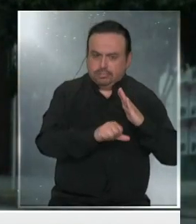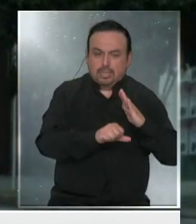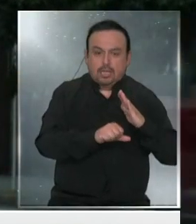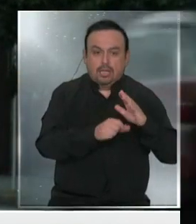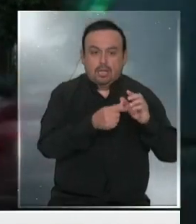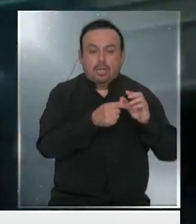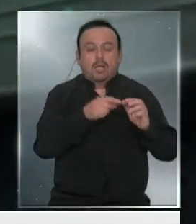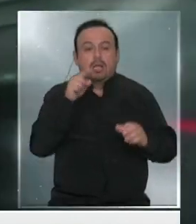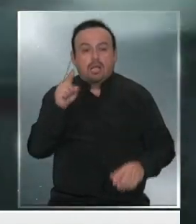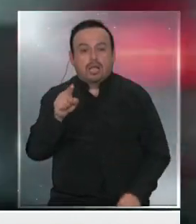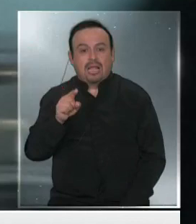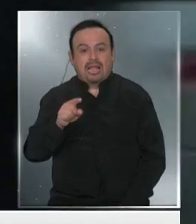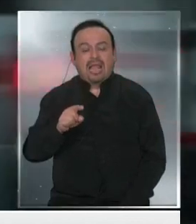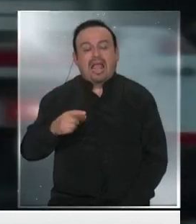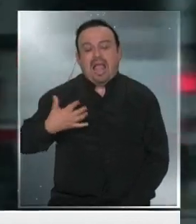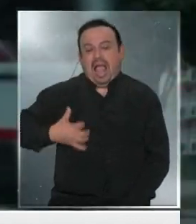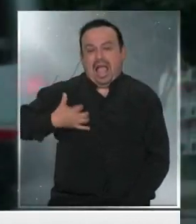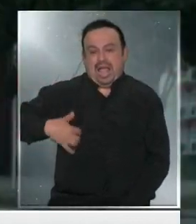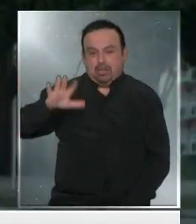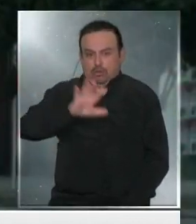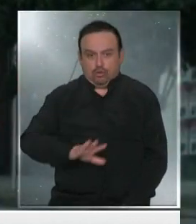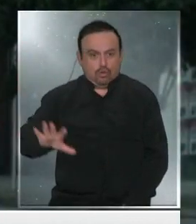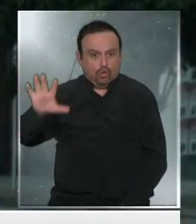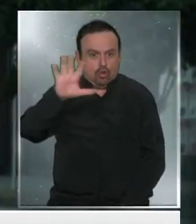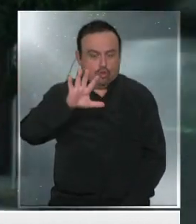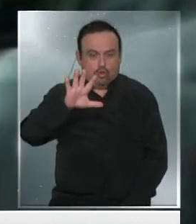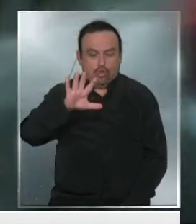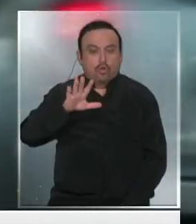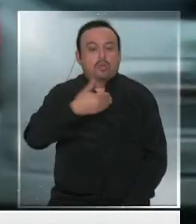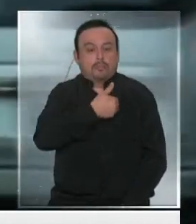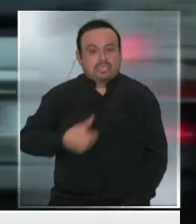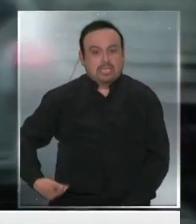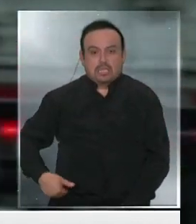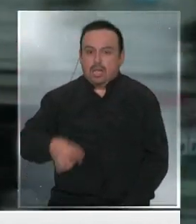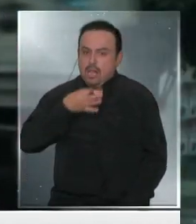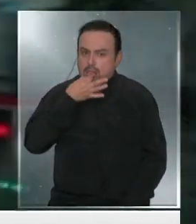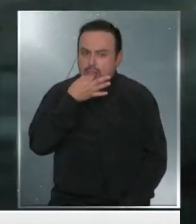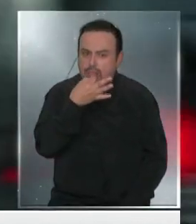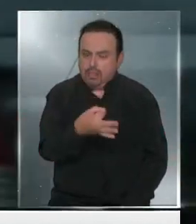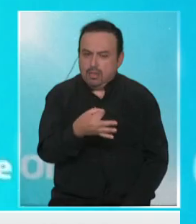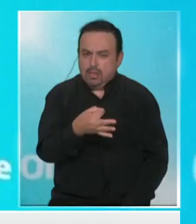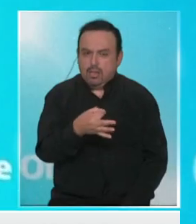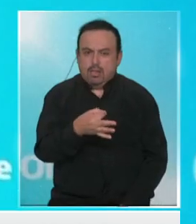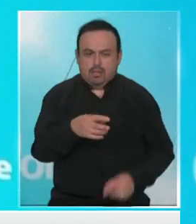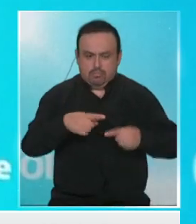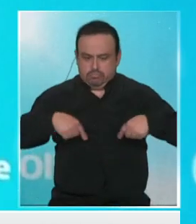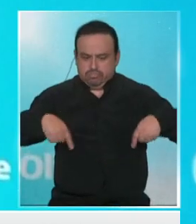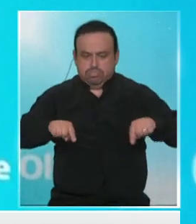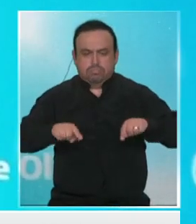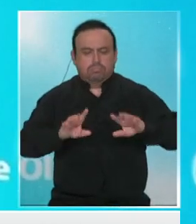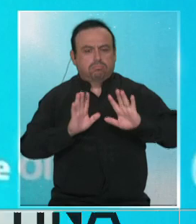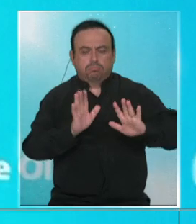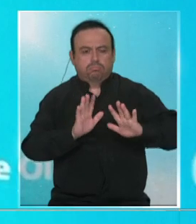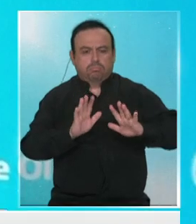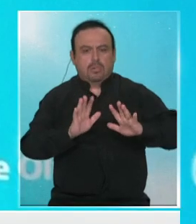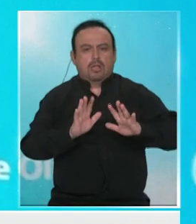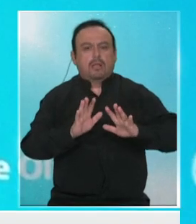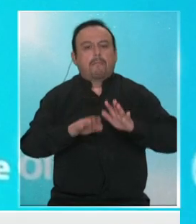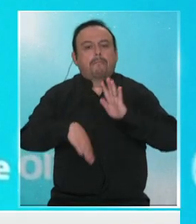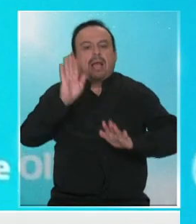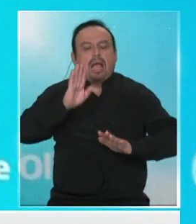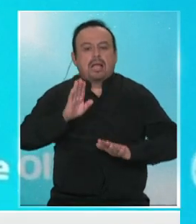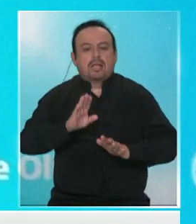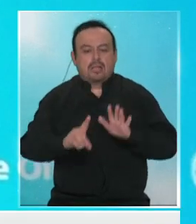país hay cuarentena. El presidente de la Nación descartó el estado de sitio, dijo que tiene mucho más valor